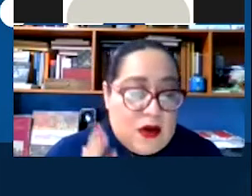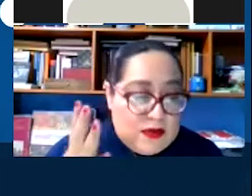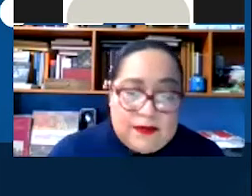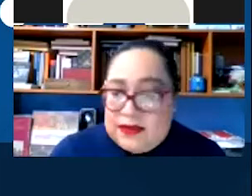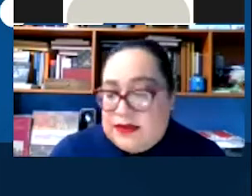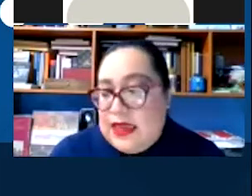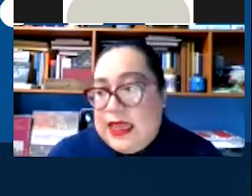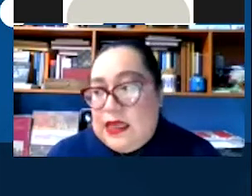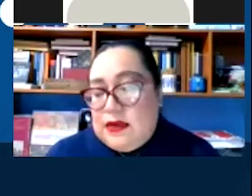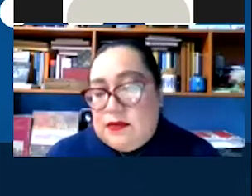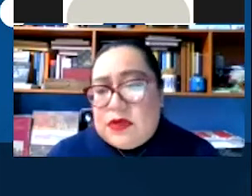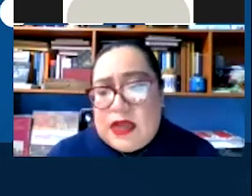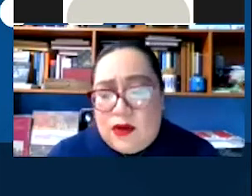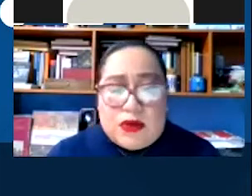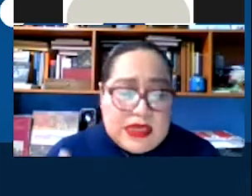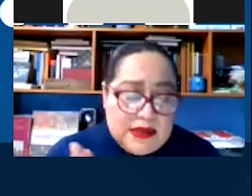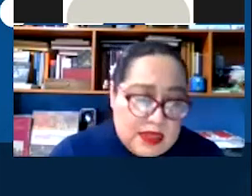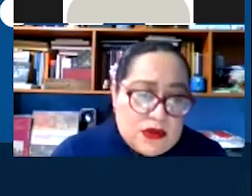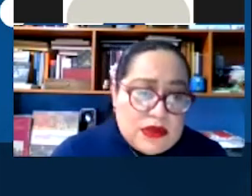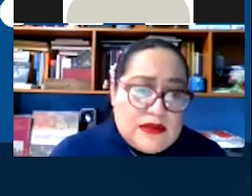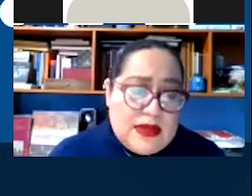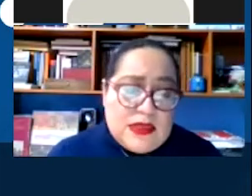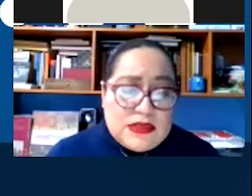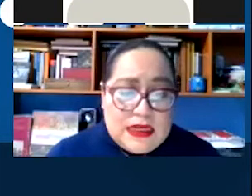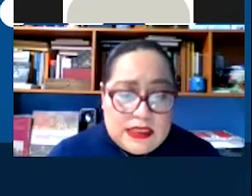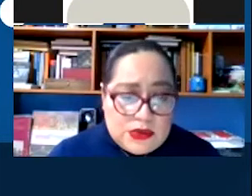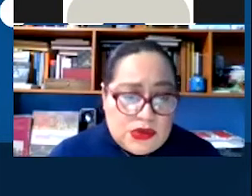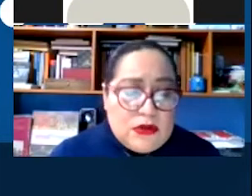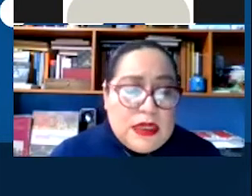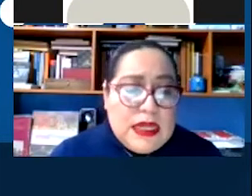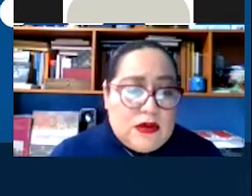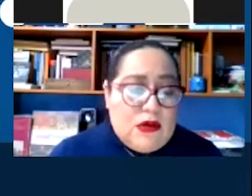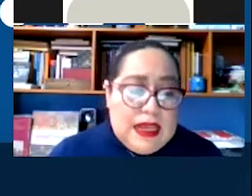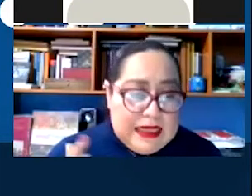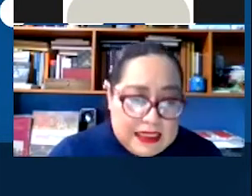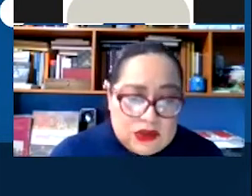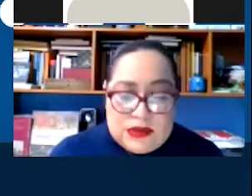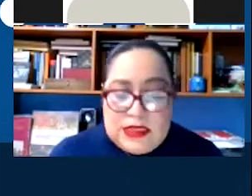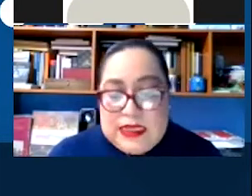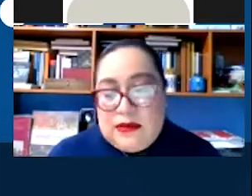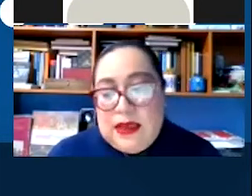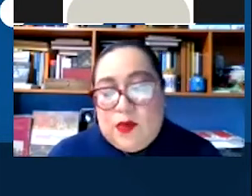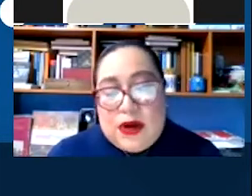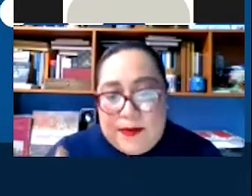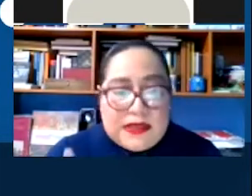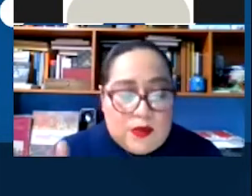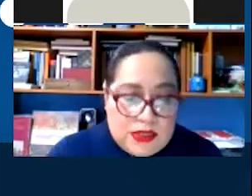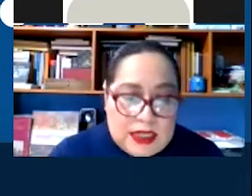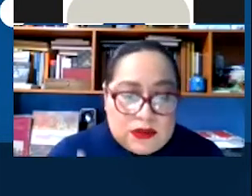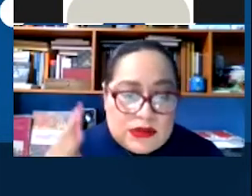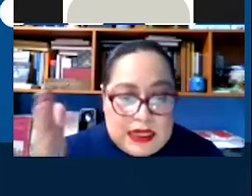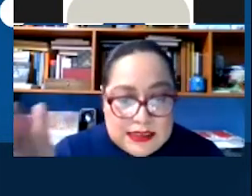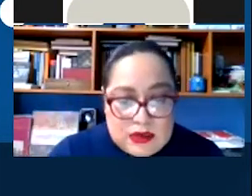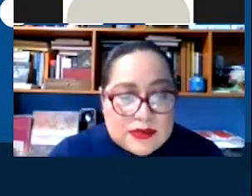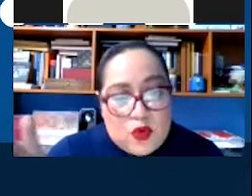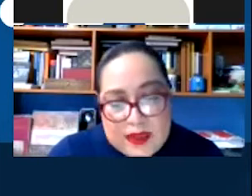basada obviamente en procedimientos establecidos en la institución, ¿no?, en hechos, en programas, en